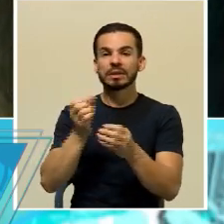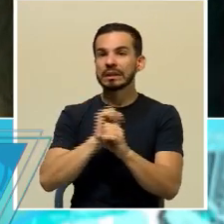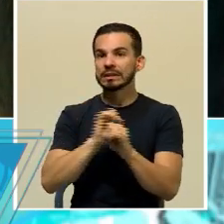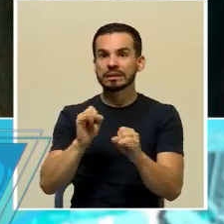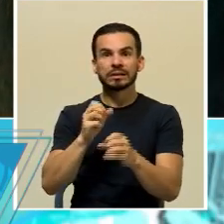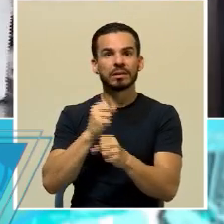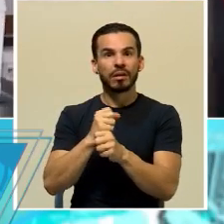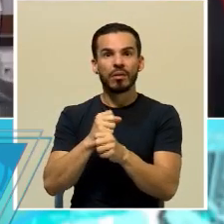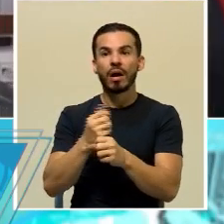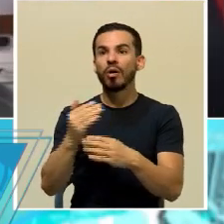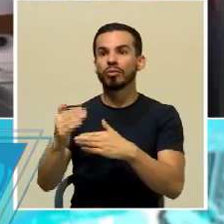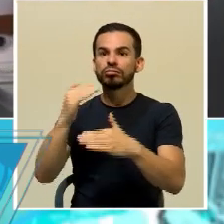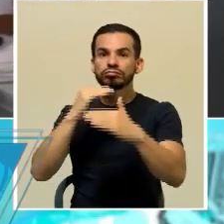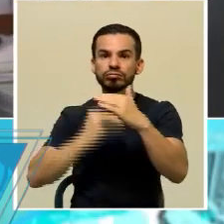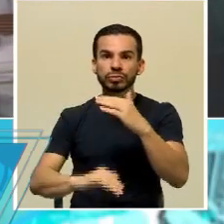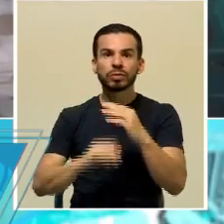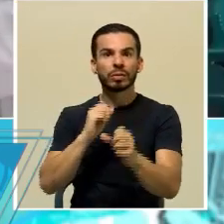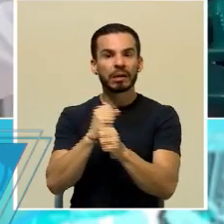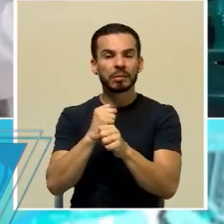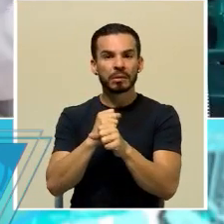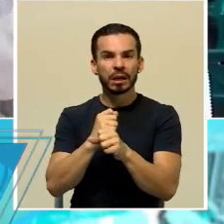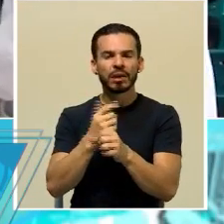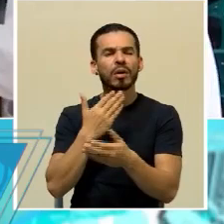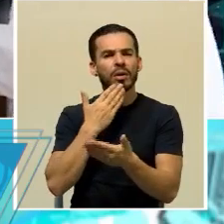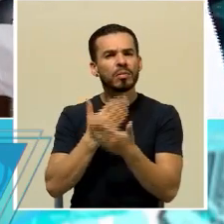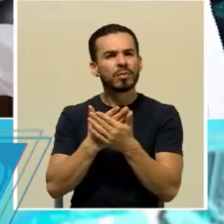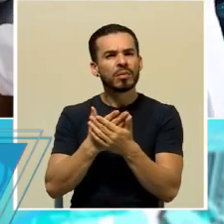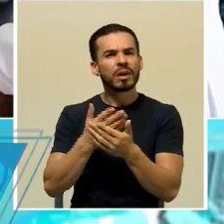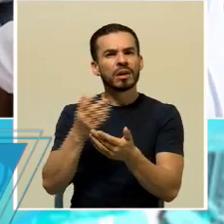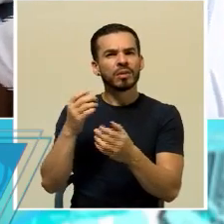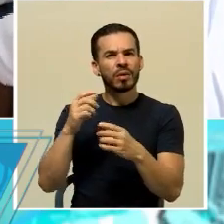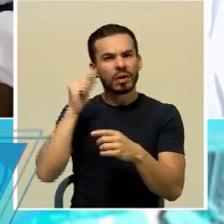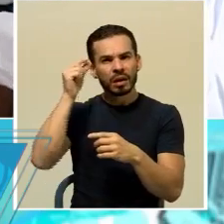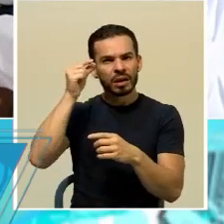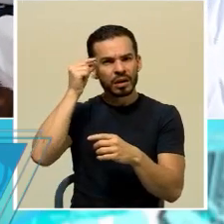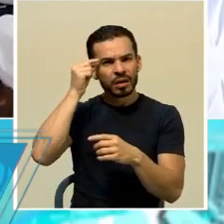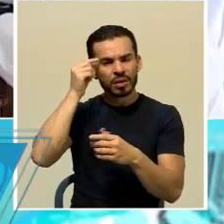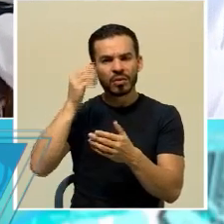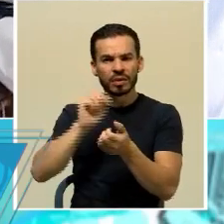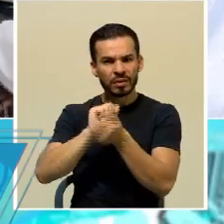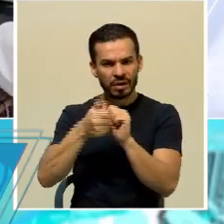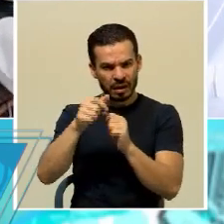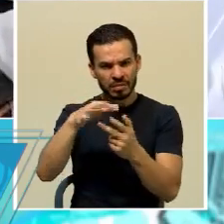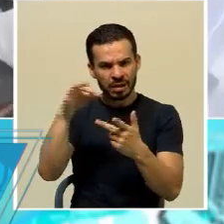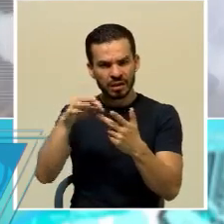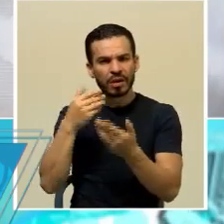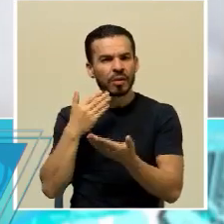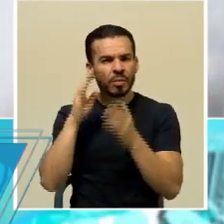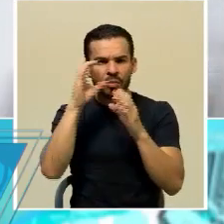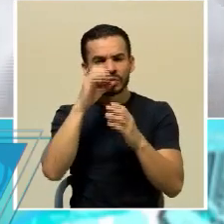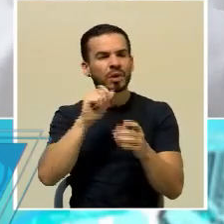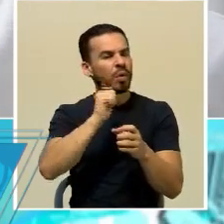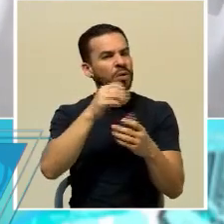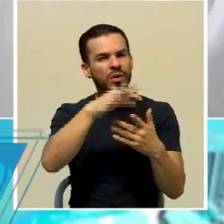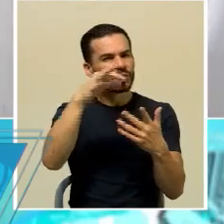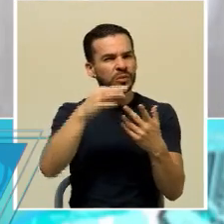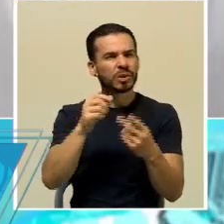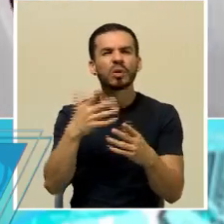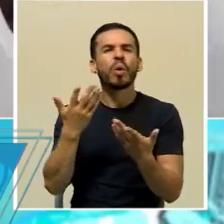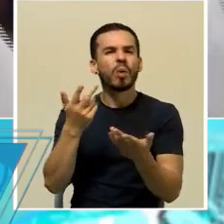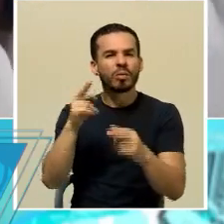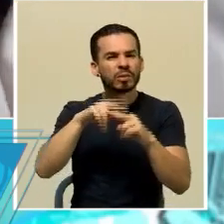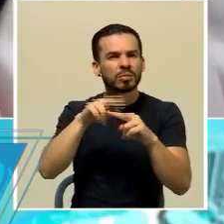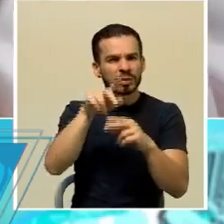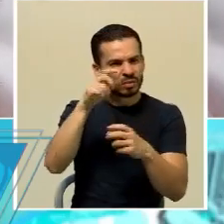o en subempleo? ¿Es bueno que el gobierno cambie esta alternativa, que apueste a otras opciones, o cómo valora usted el tema de